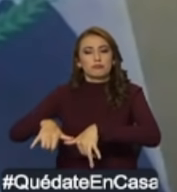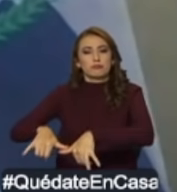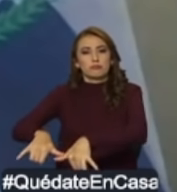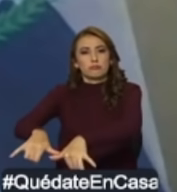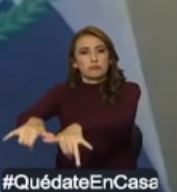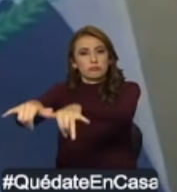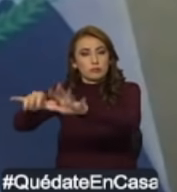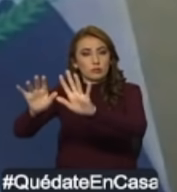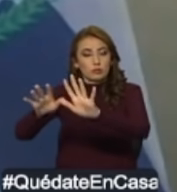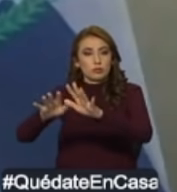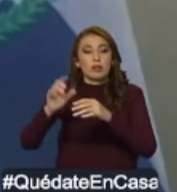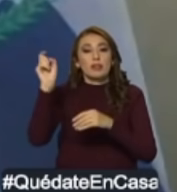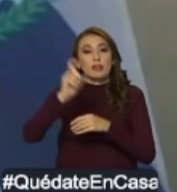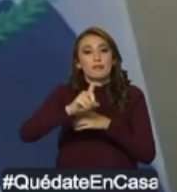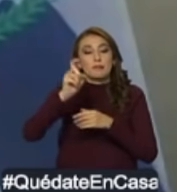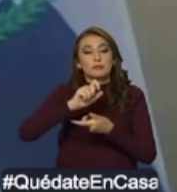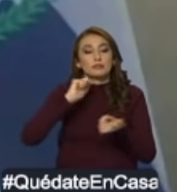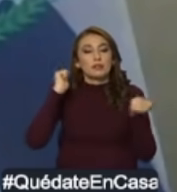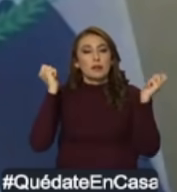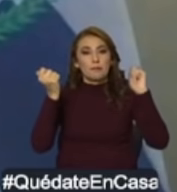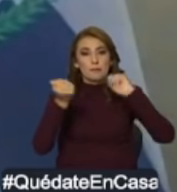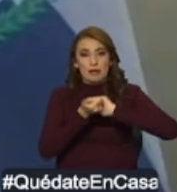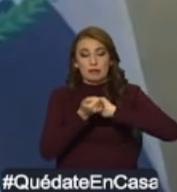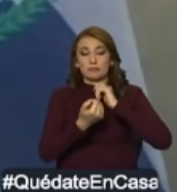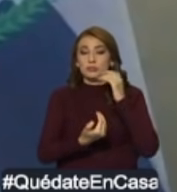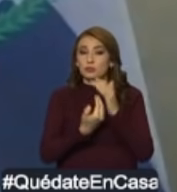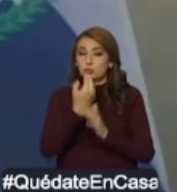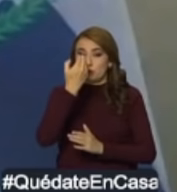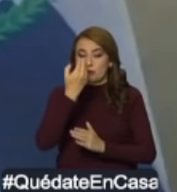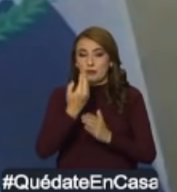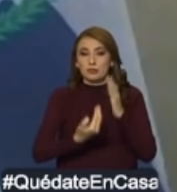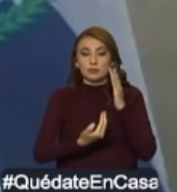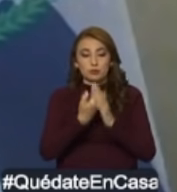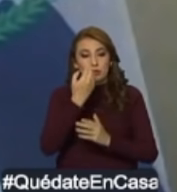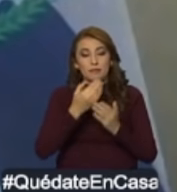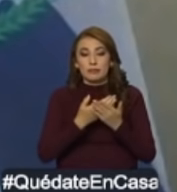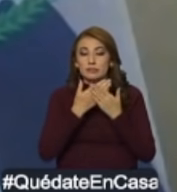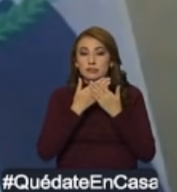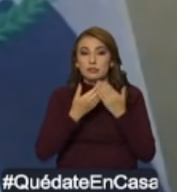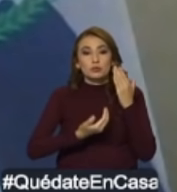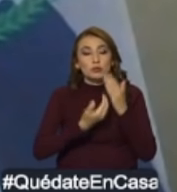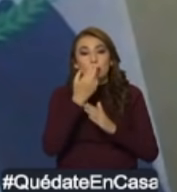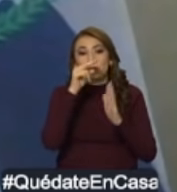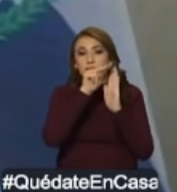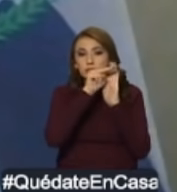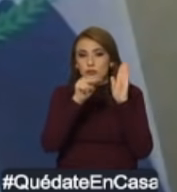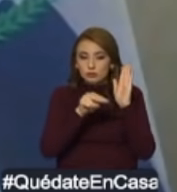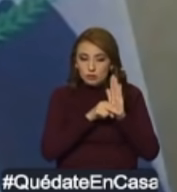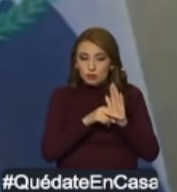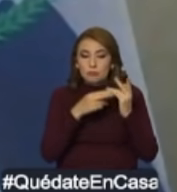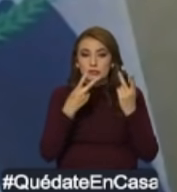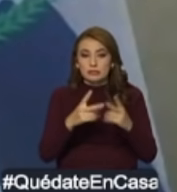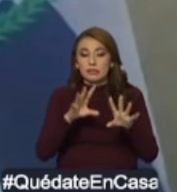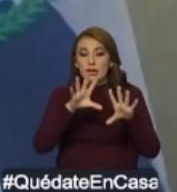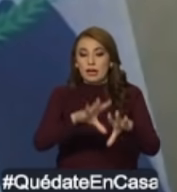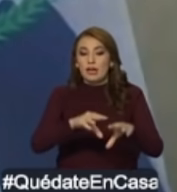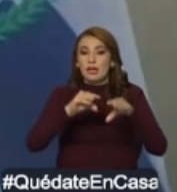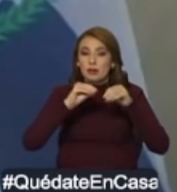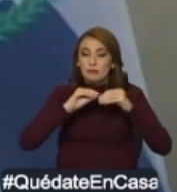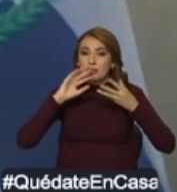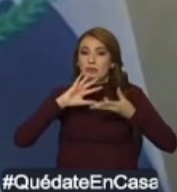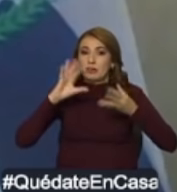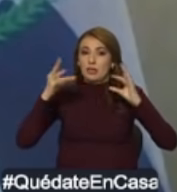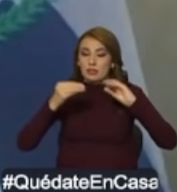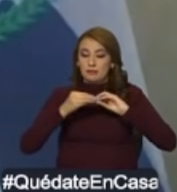una transición técnica hacia una nueva normalidad. Esta transición es un